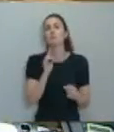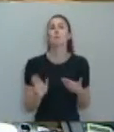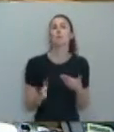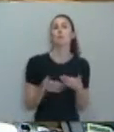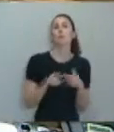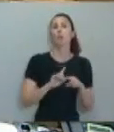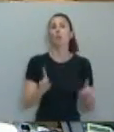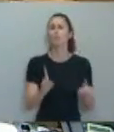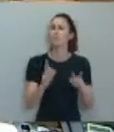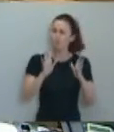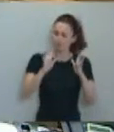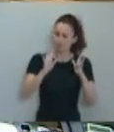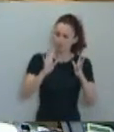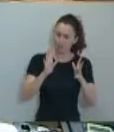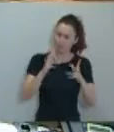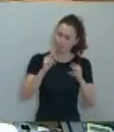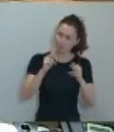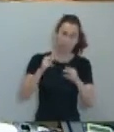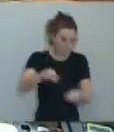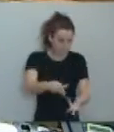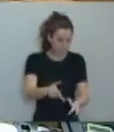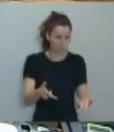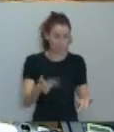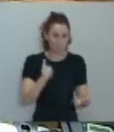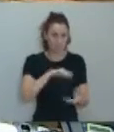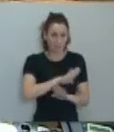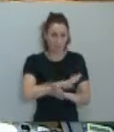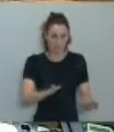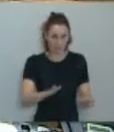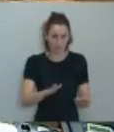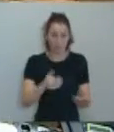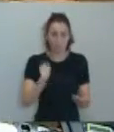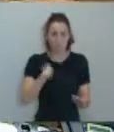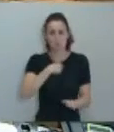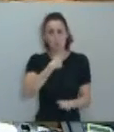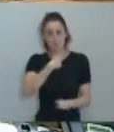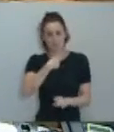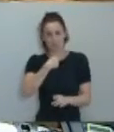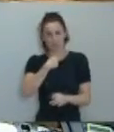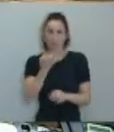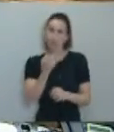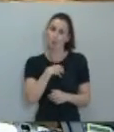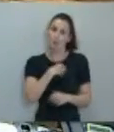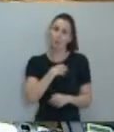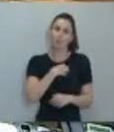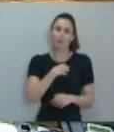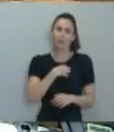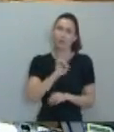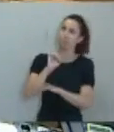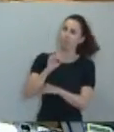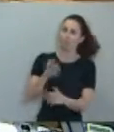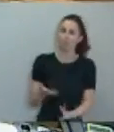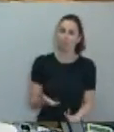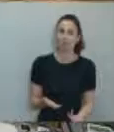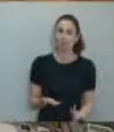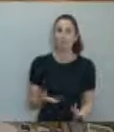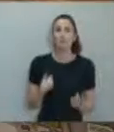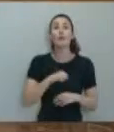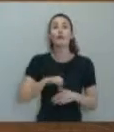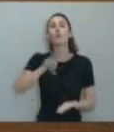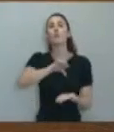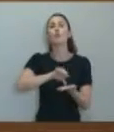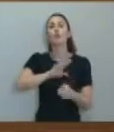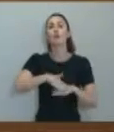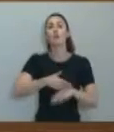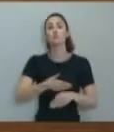¿no? Señor pero voy concluyendo, presidente. Voy concluyendo. Que atienda las indicaciones de la presidencia. Lo vamos a pagar los ciudadanos. Y los ciudadanos